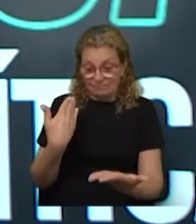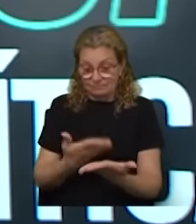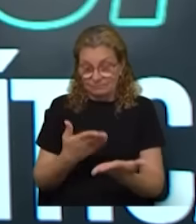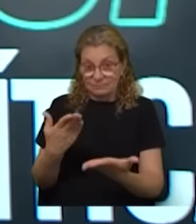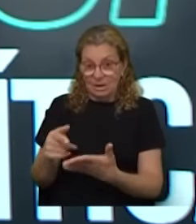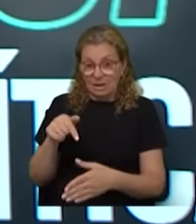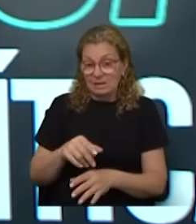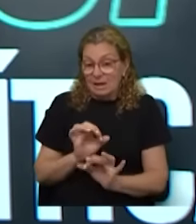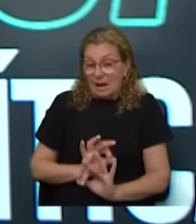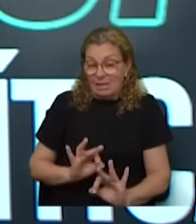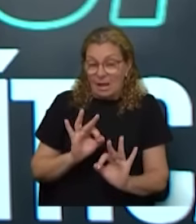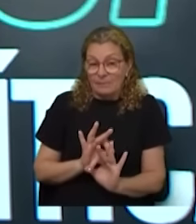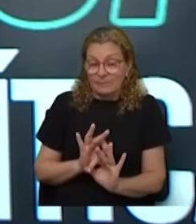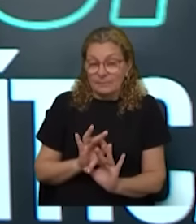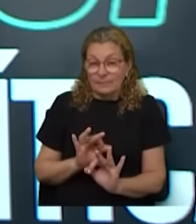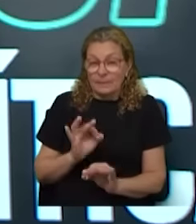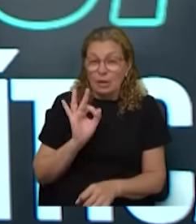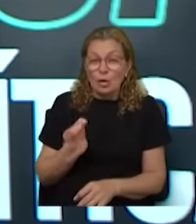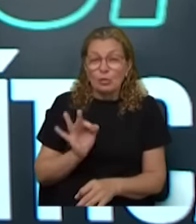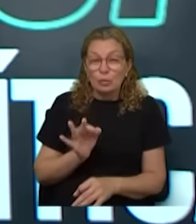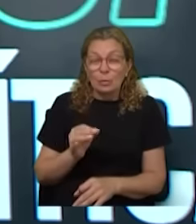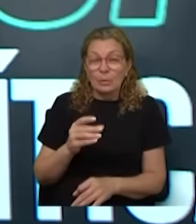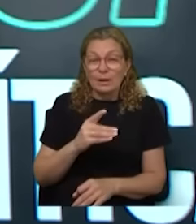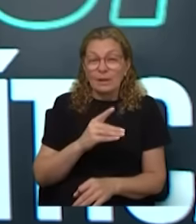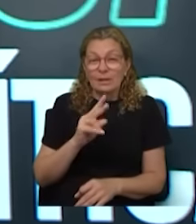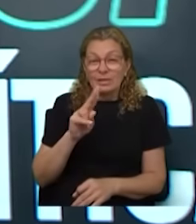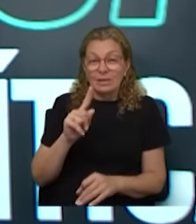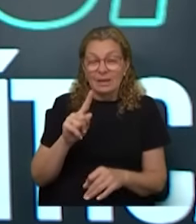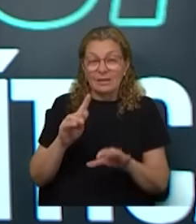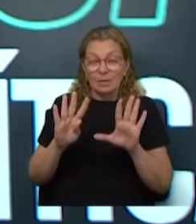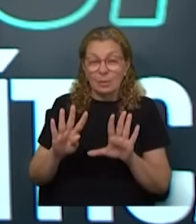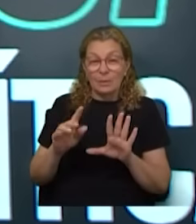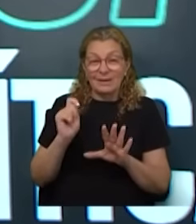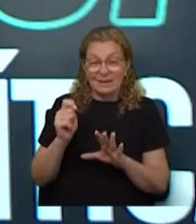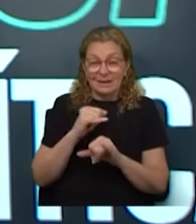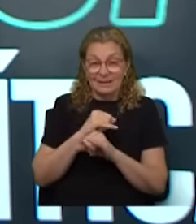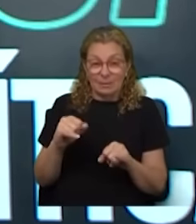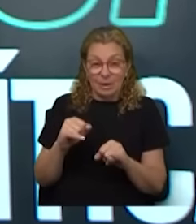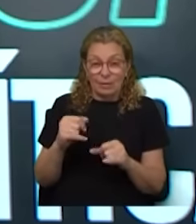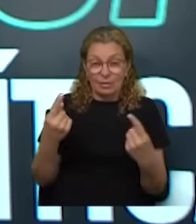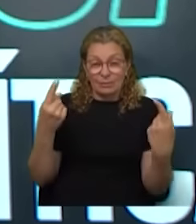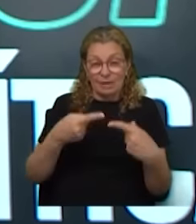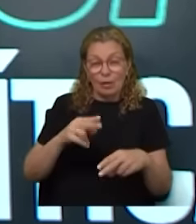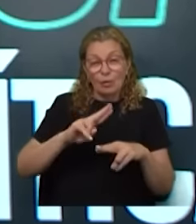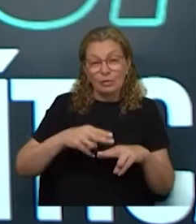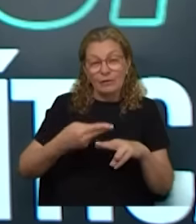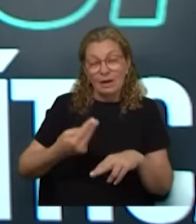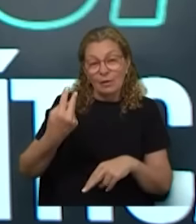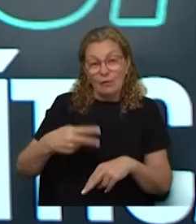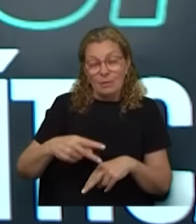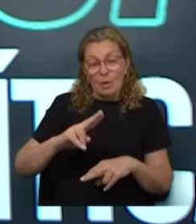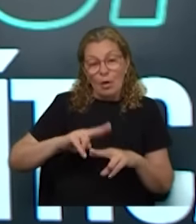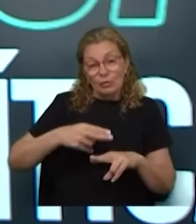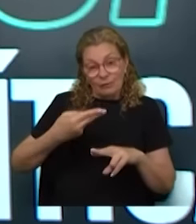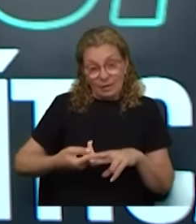tuvimos ninguno tuvimos en octubre del 19 un debate entre quienes terminaron debatiendo nuevamente en noviembre hacia la segunda